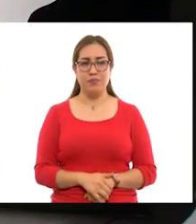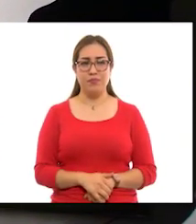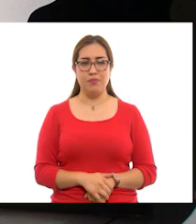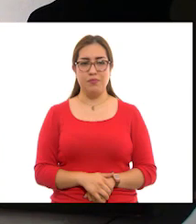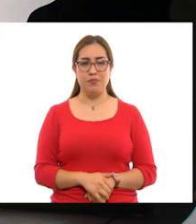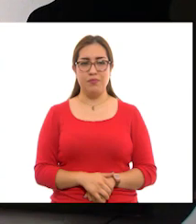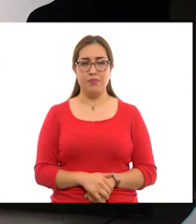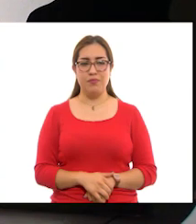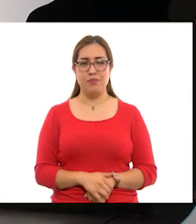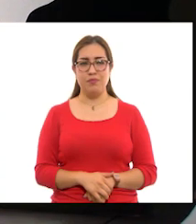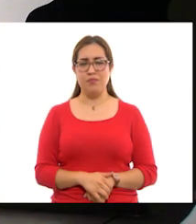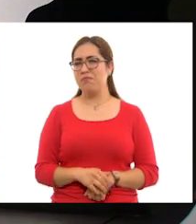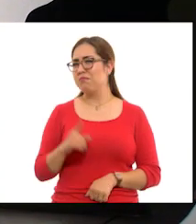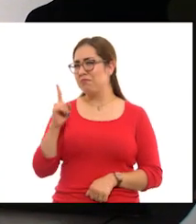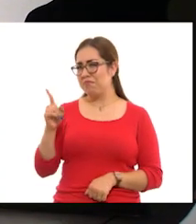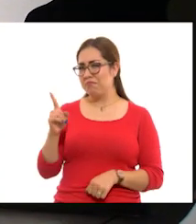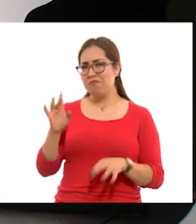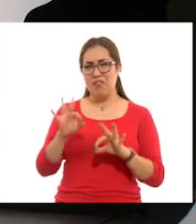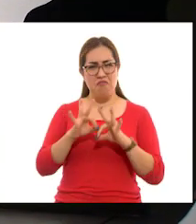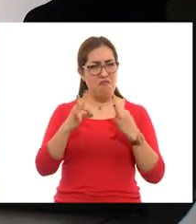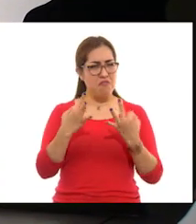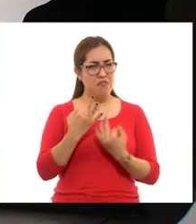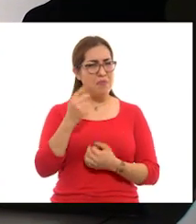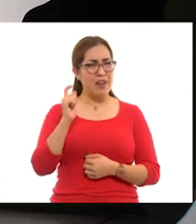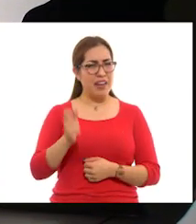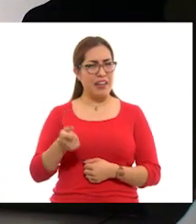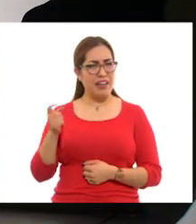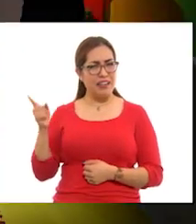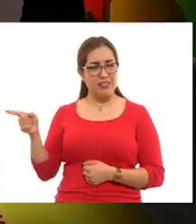¿Qué figura hizo Sohar?